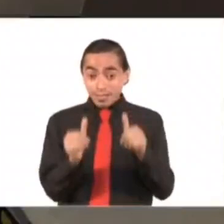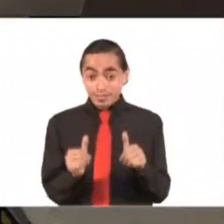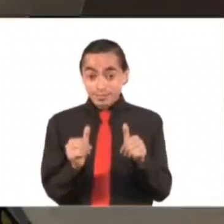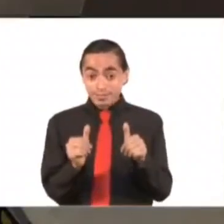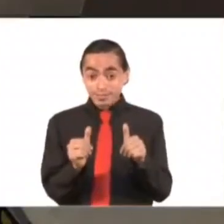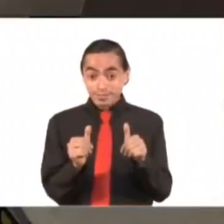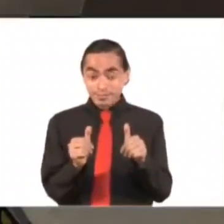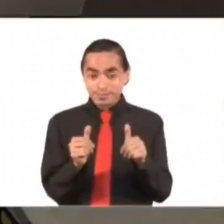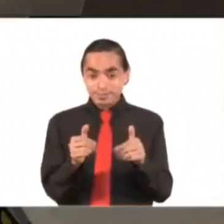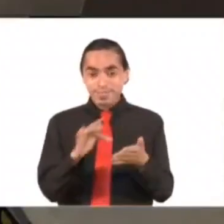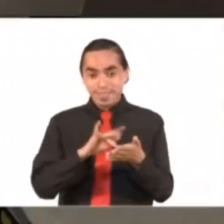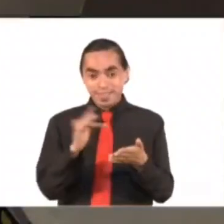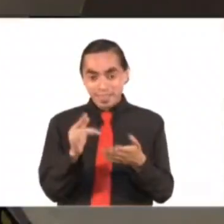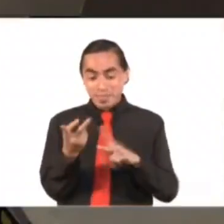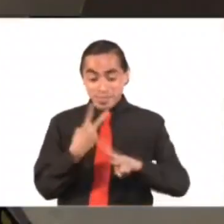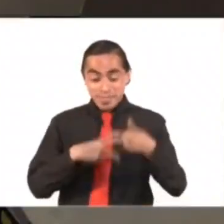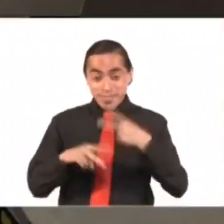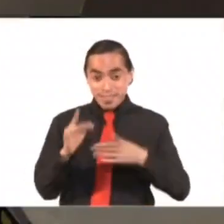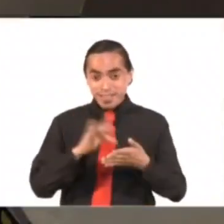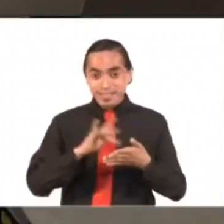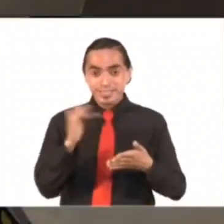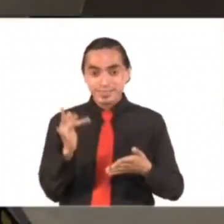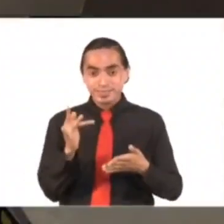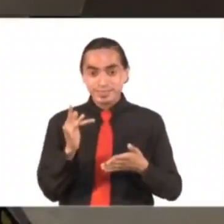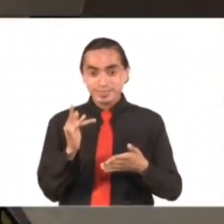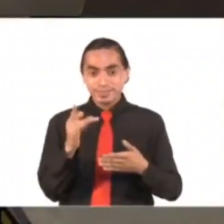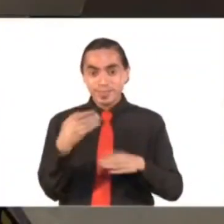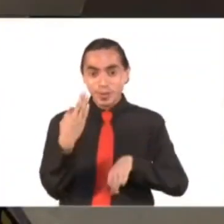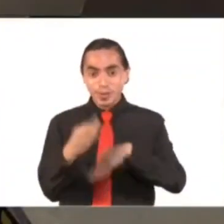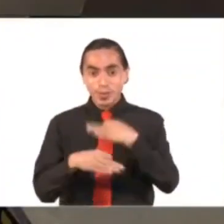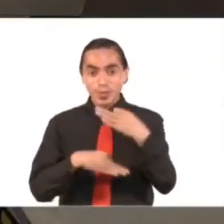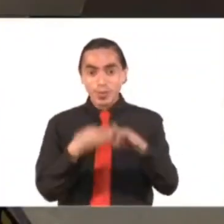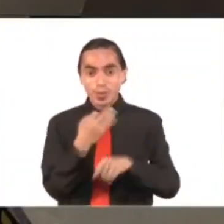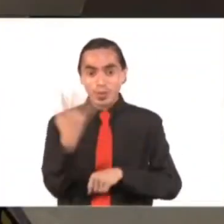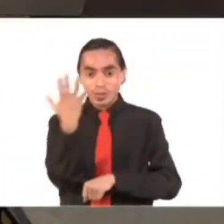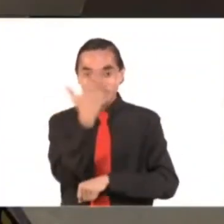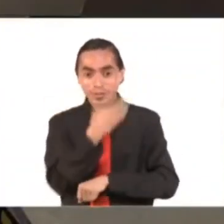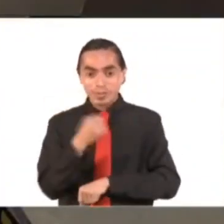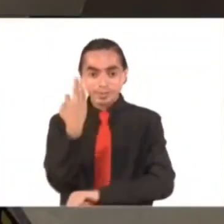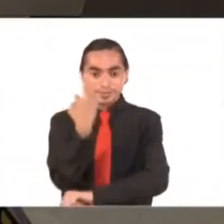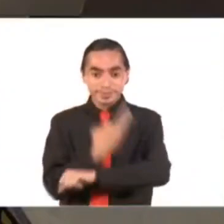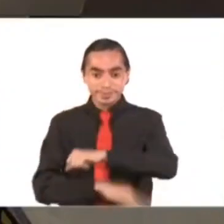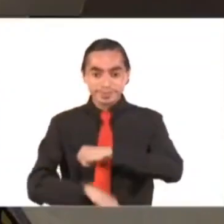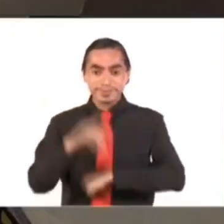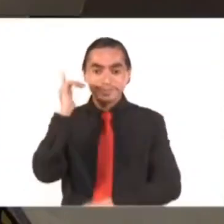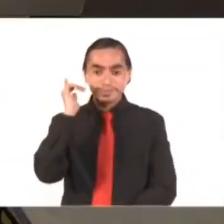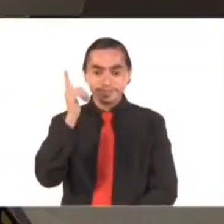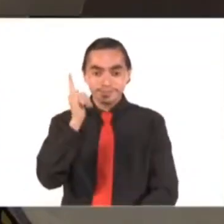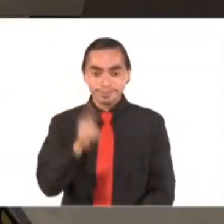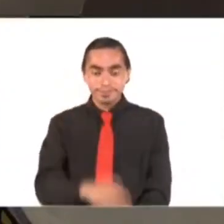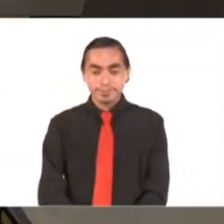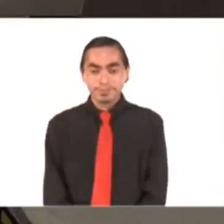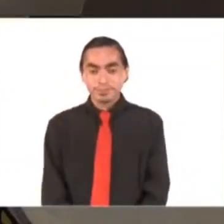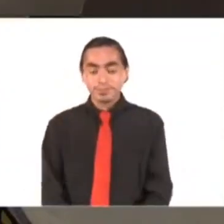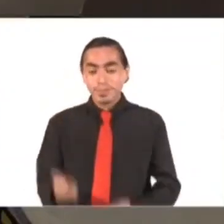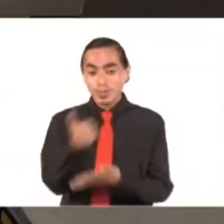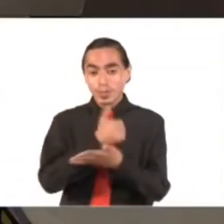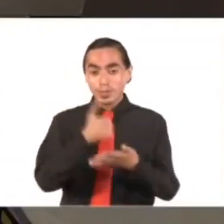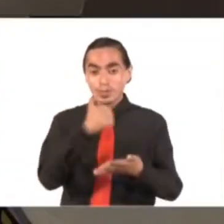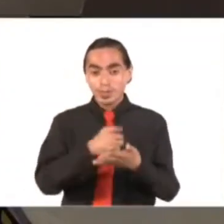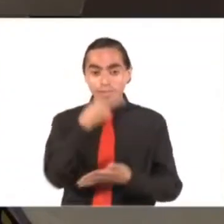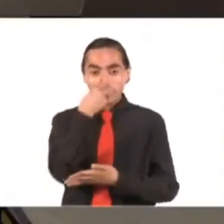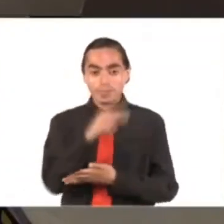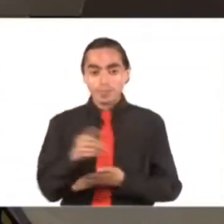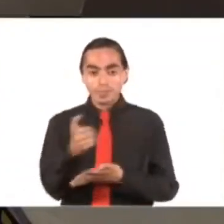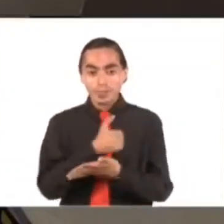gentil asistencia, deseando que sigan teniendo todas y todos una excelente tarde. Ciudad de